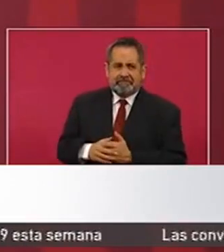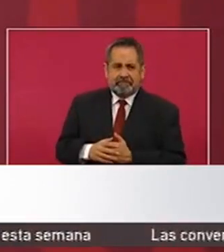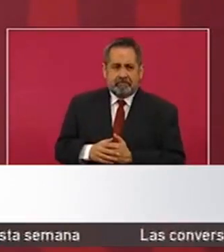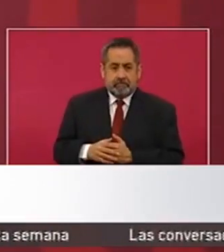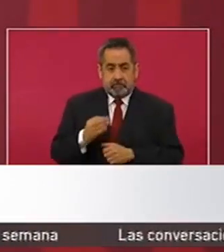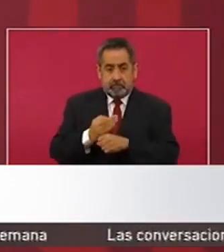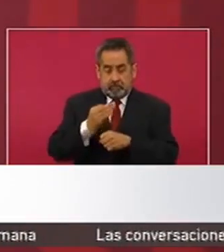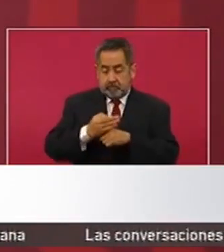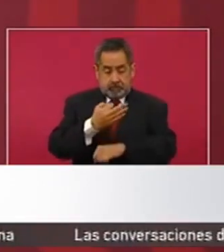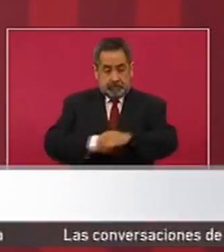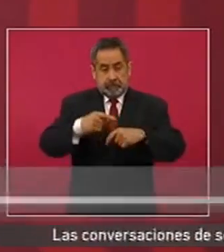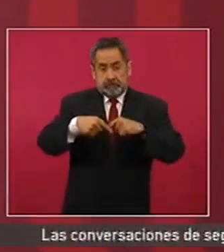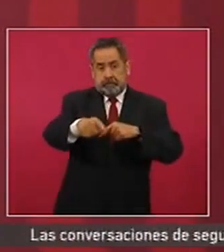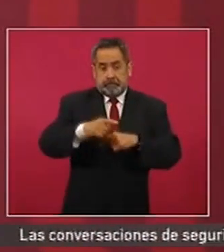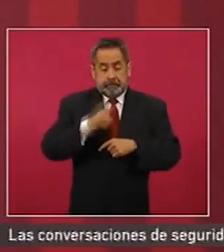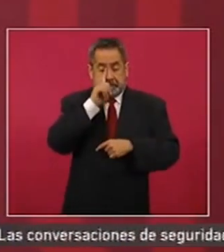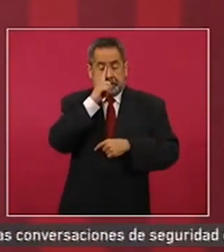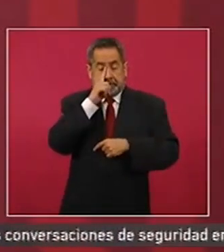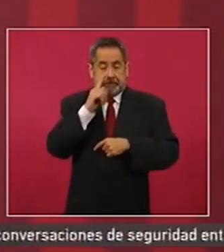más tarde